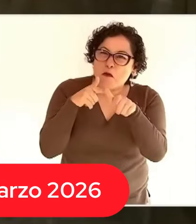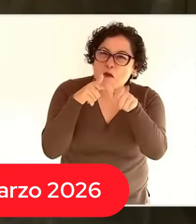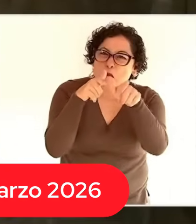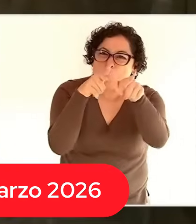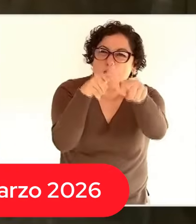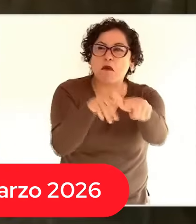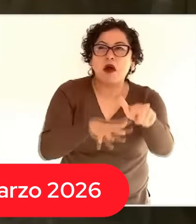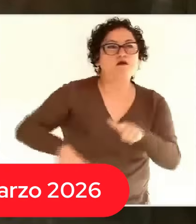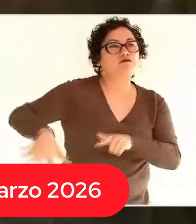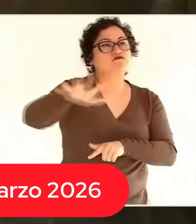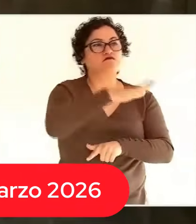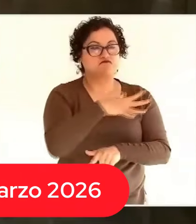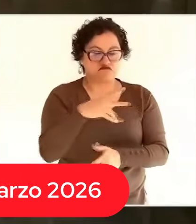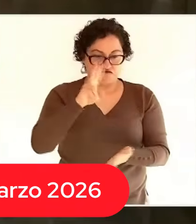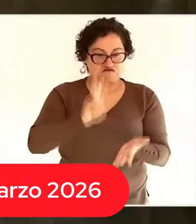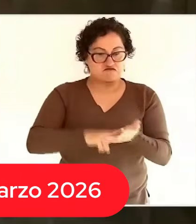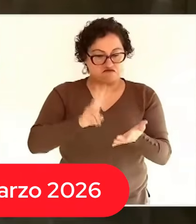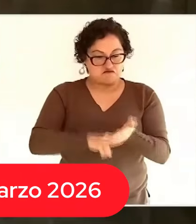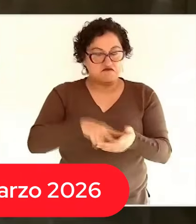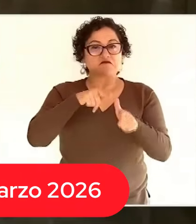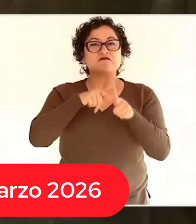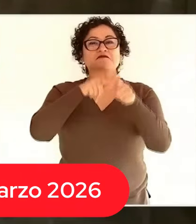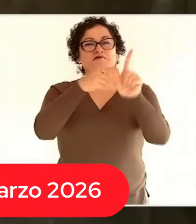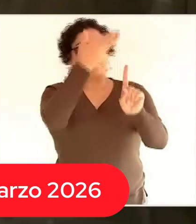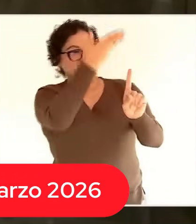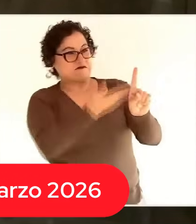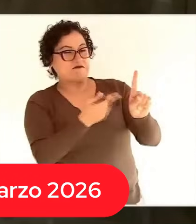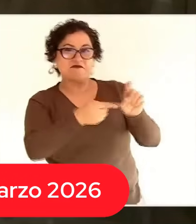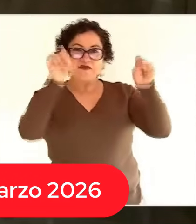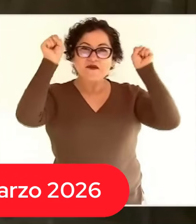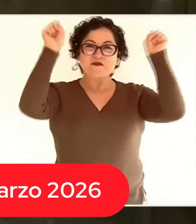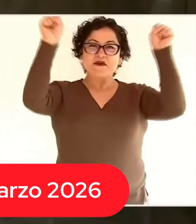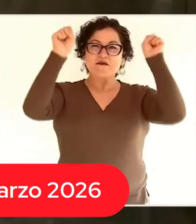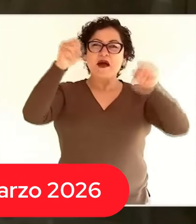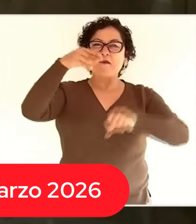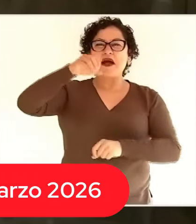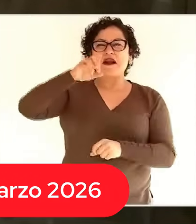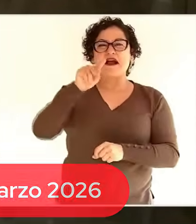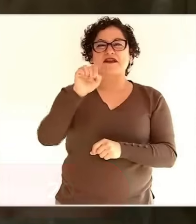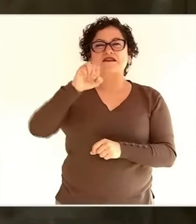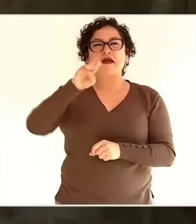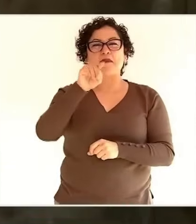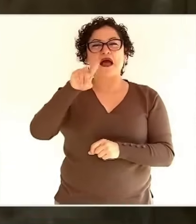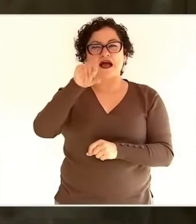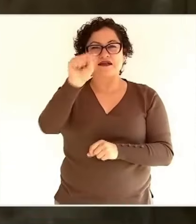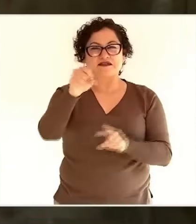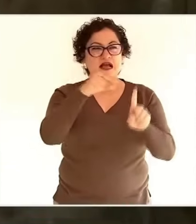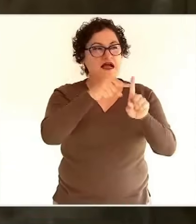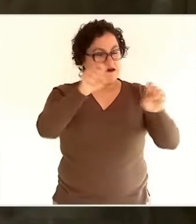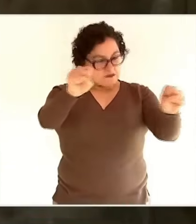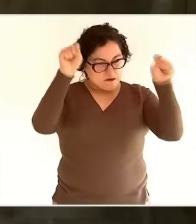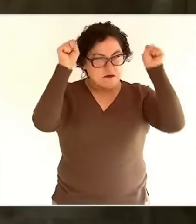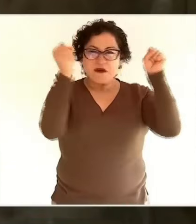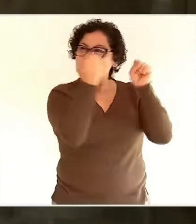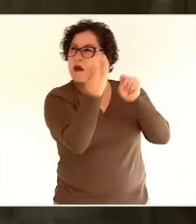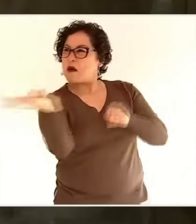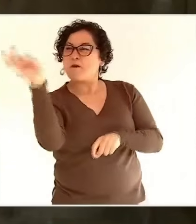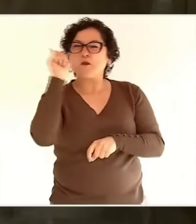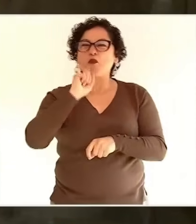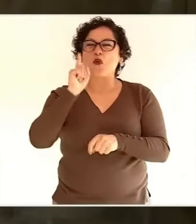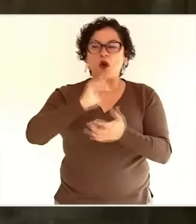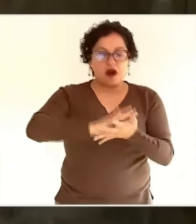soberano. Que viva Margarita Maza Parada, que vivan las mujeres transformadoras, que viva